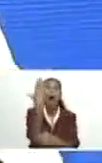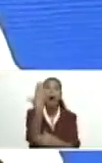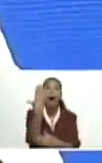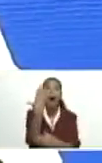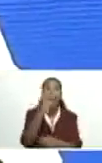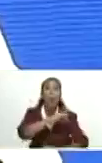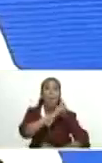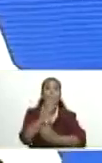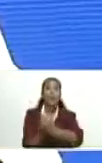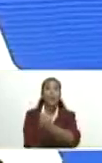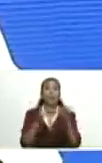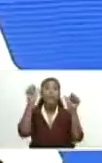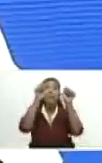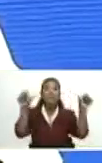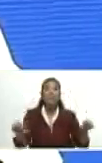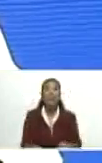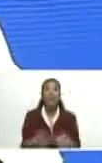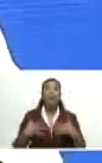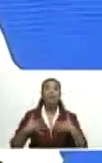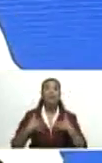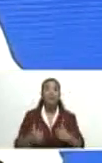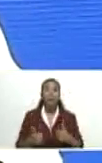un poderoso sistema de salud